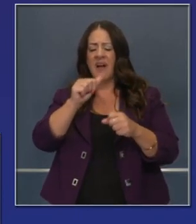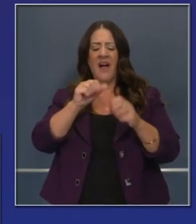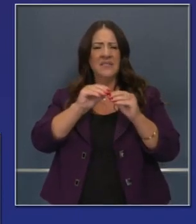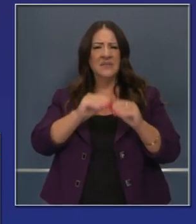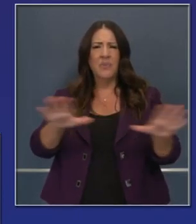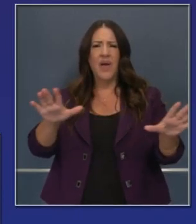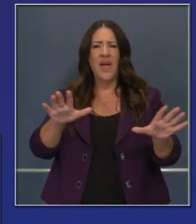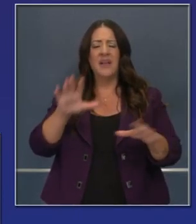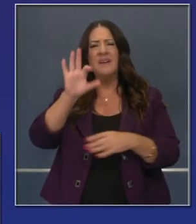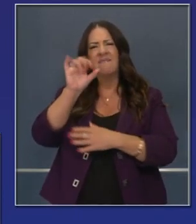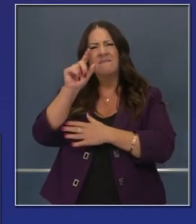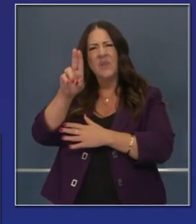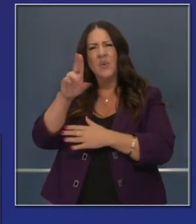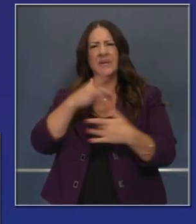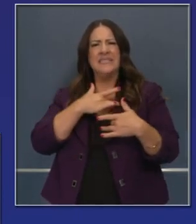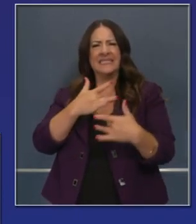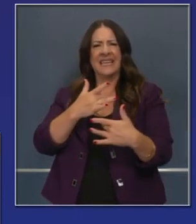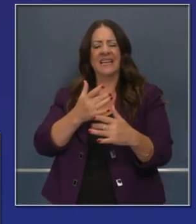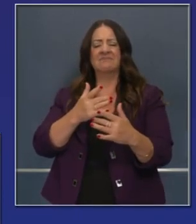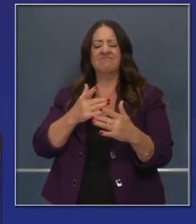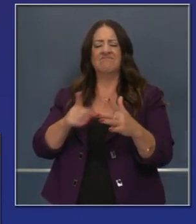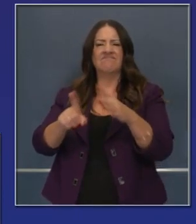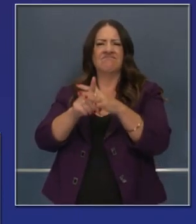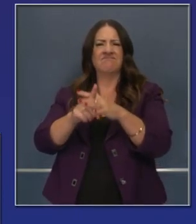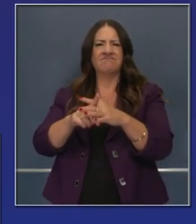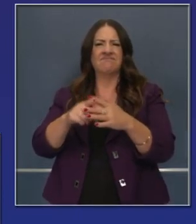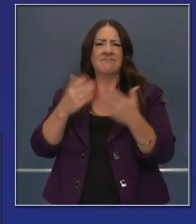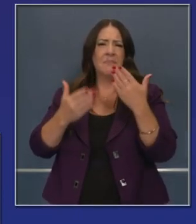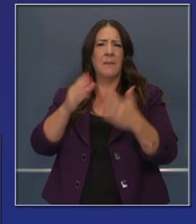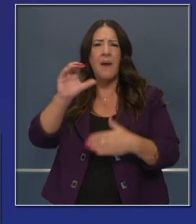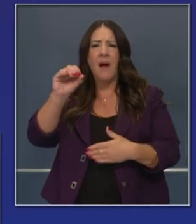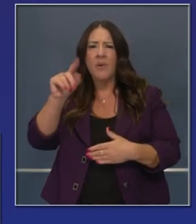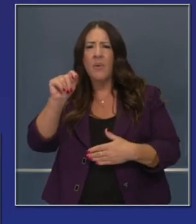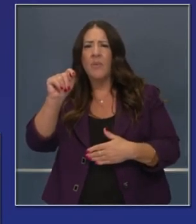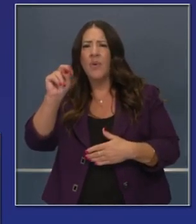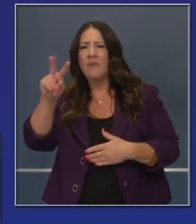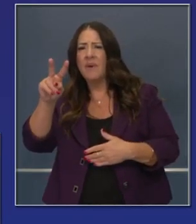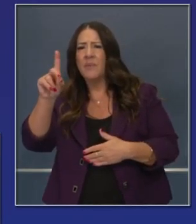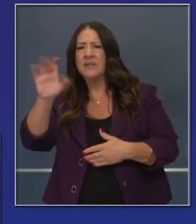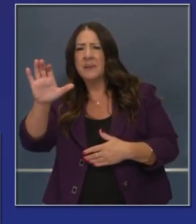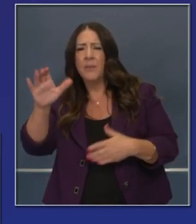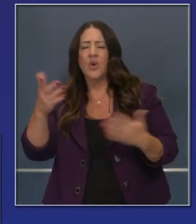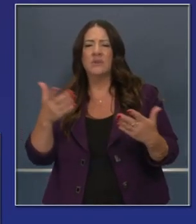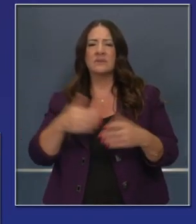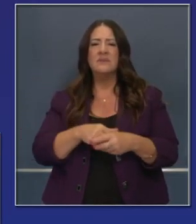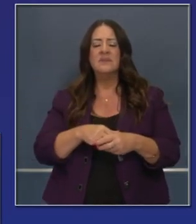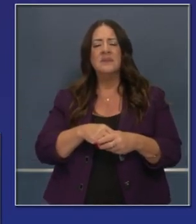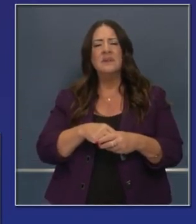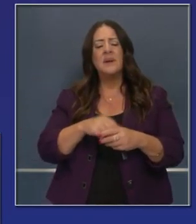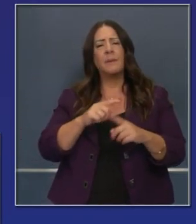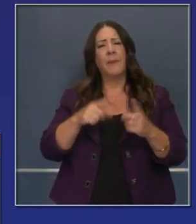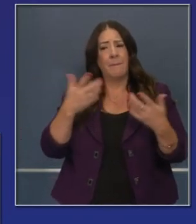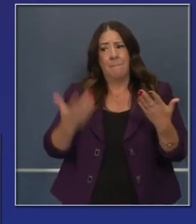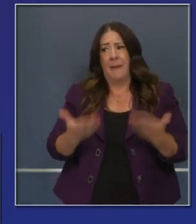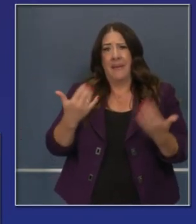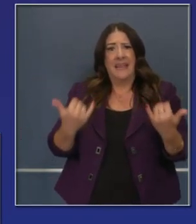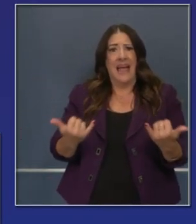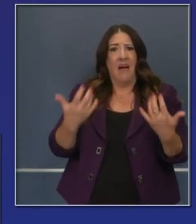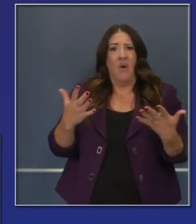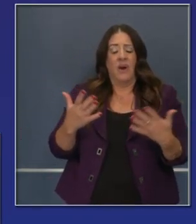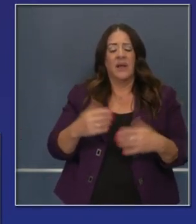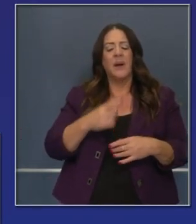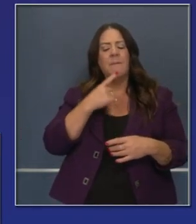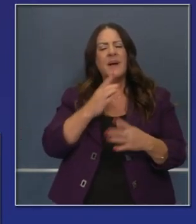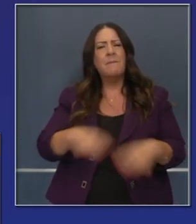los índices de propagación de influenza. Estamos a la vuelta de la esquina de esa temporada. Ya se ven señales.